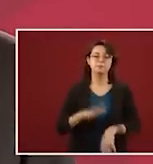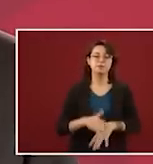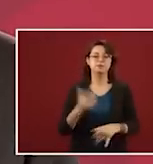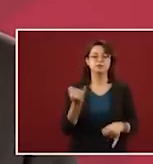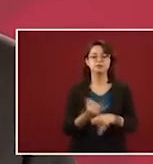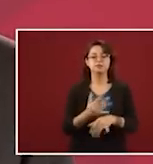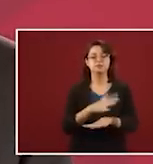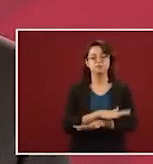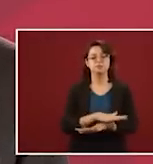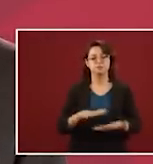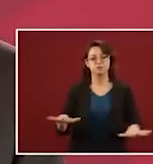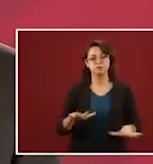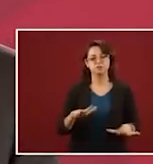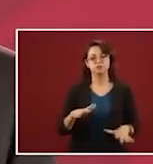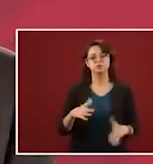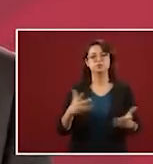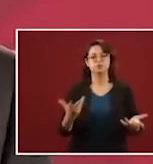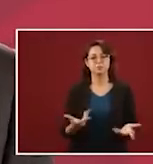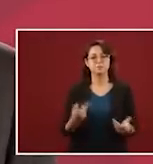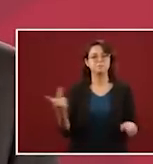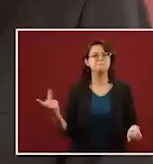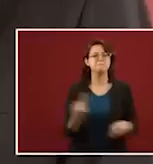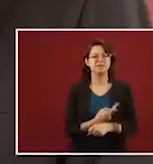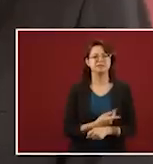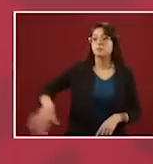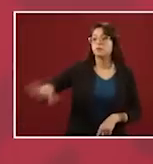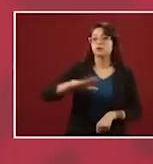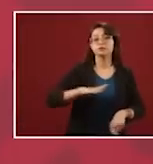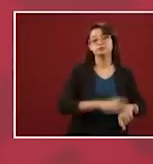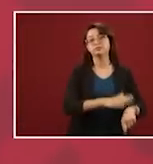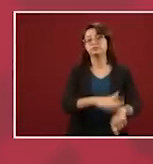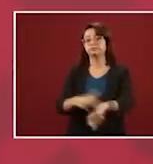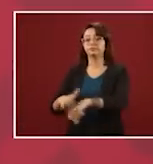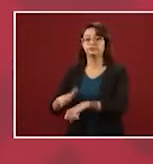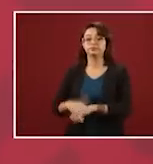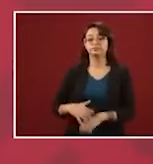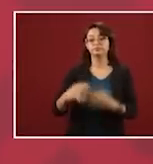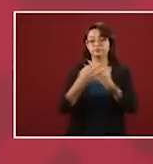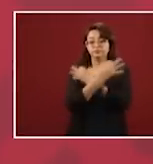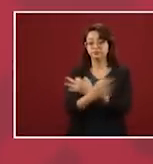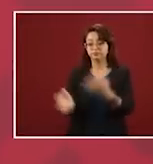informar a todos lo que está sucediendo. Tenemos